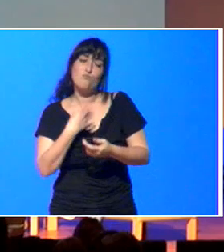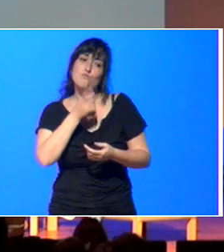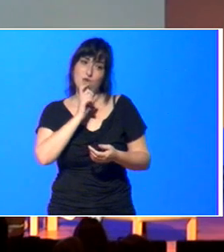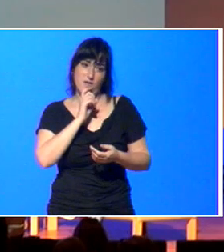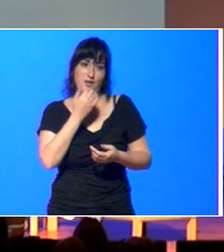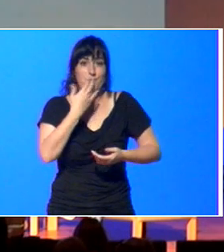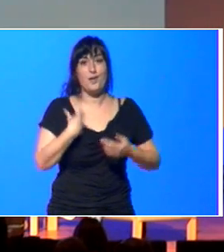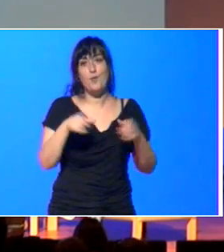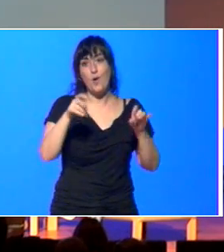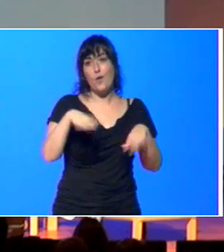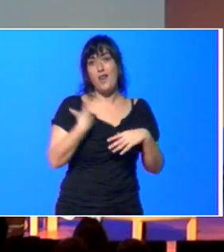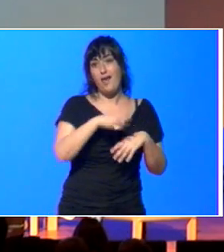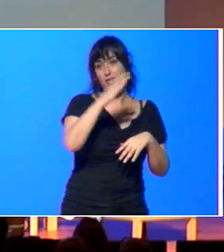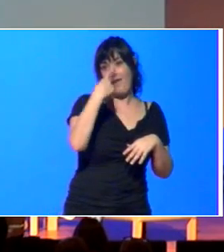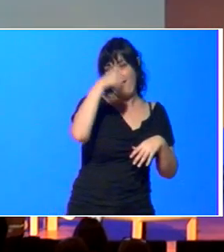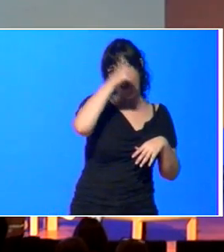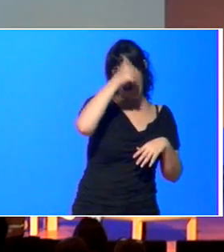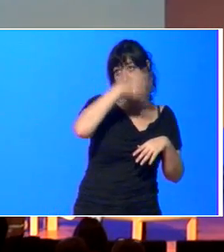en la luna, que